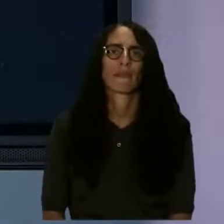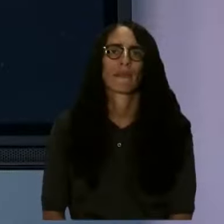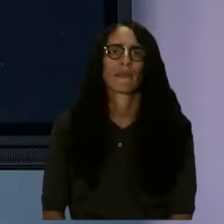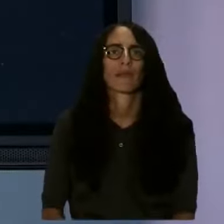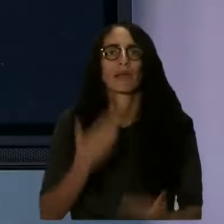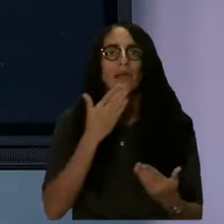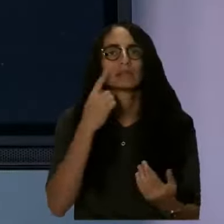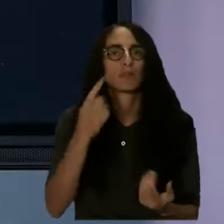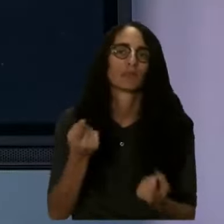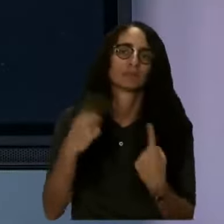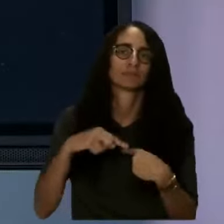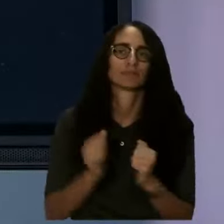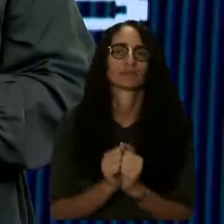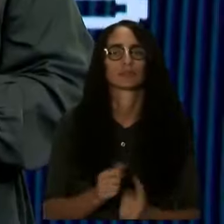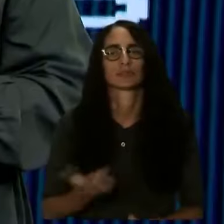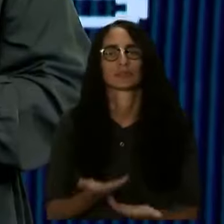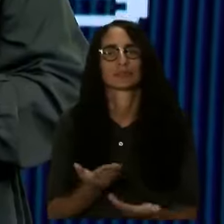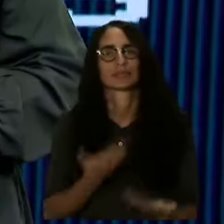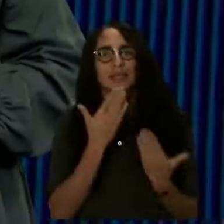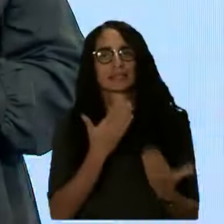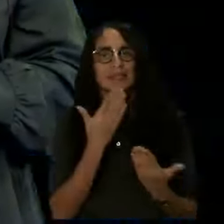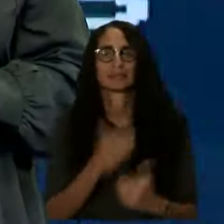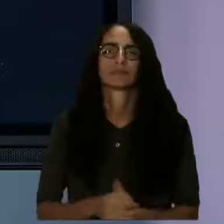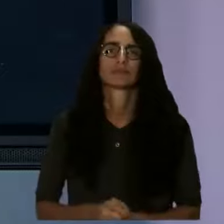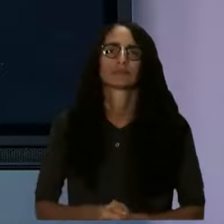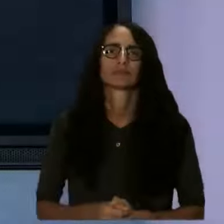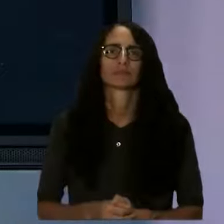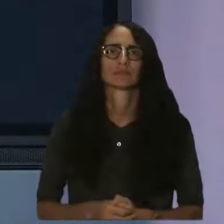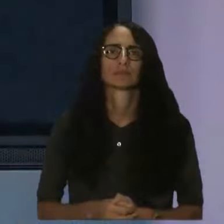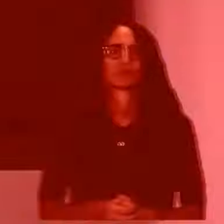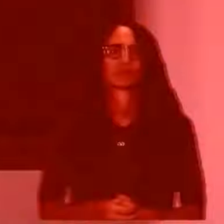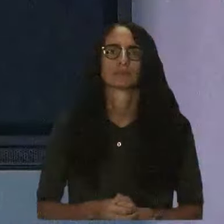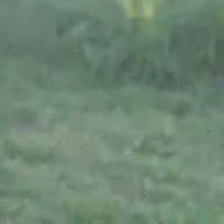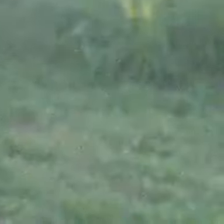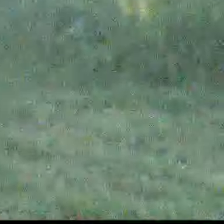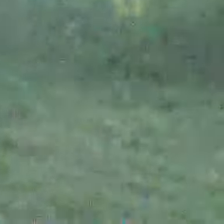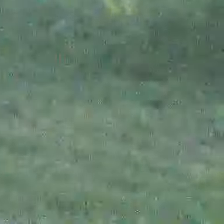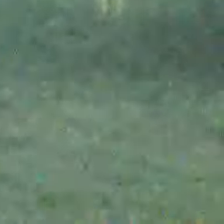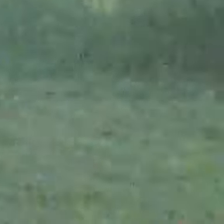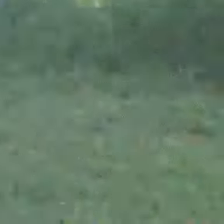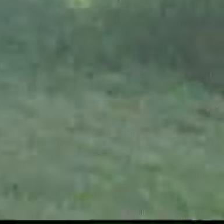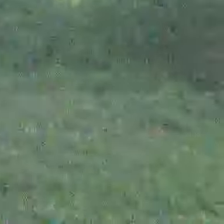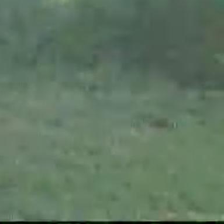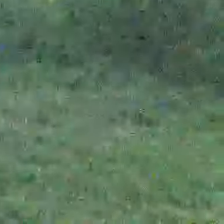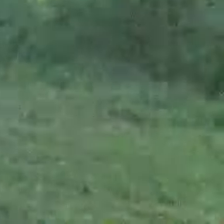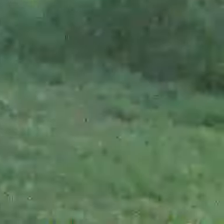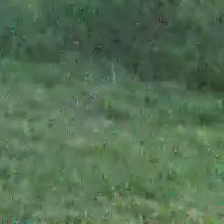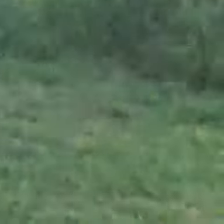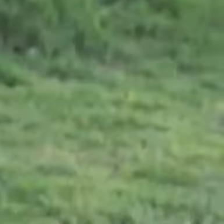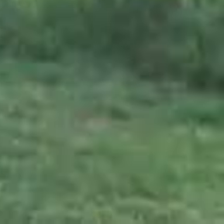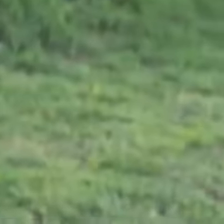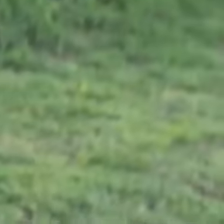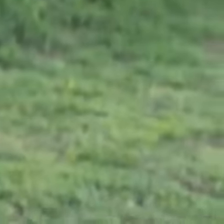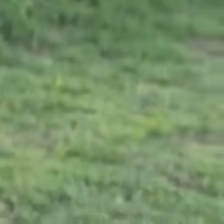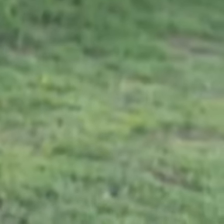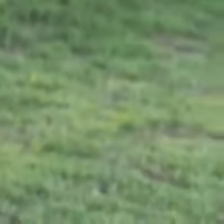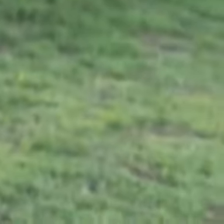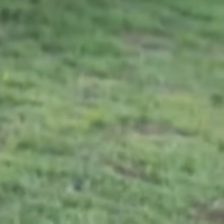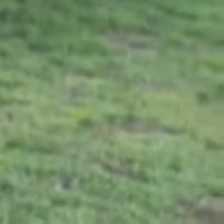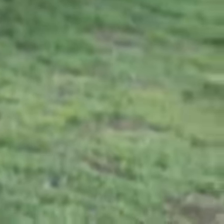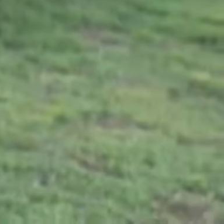estar con nosotros en el más buscados a usted por el privilegio siempre damas y caballeros vamos a una pausa pero luego de la misma de Puerto Rico pasamos allá al conti de